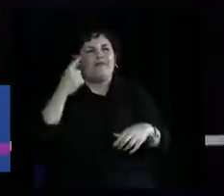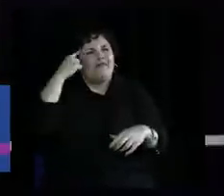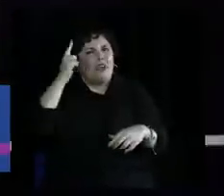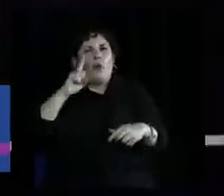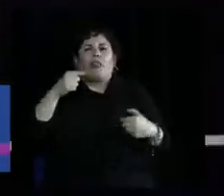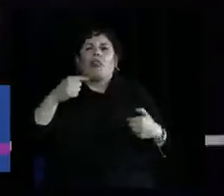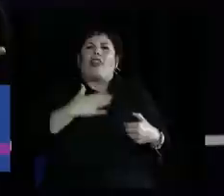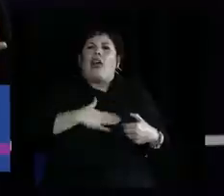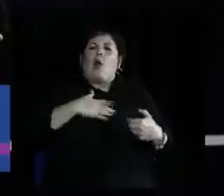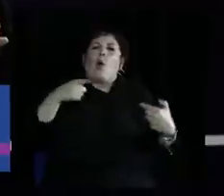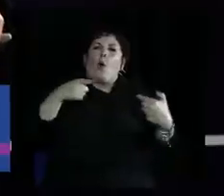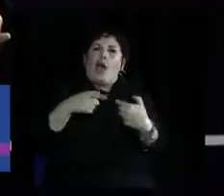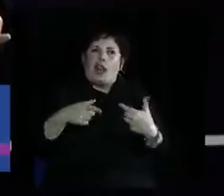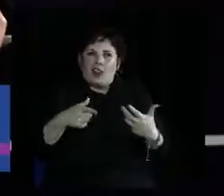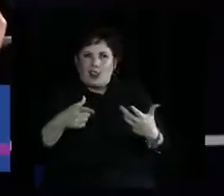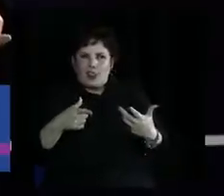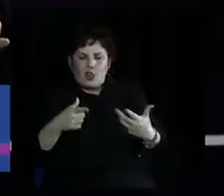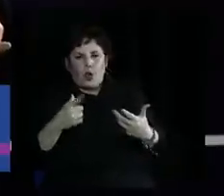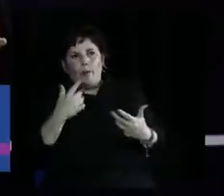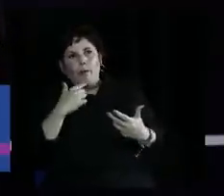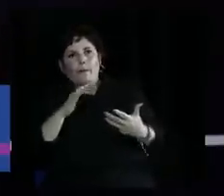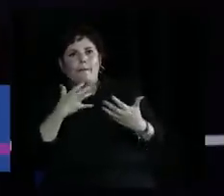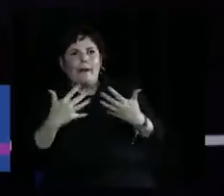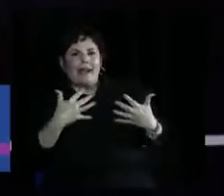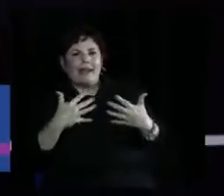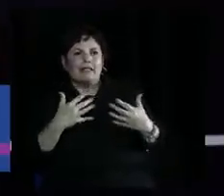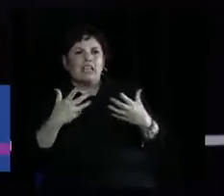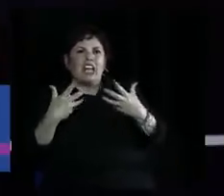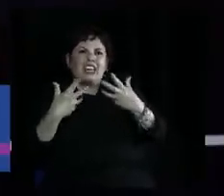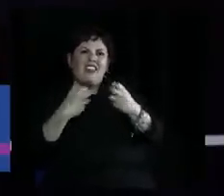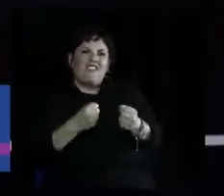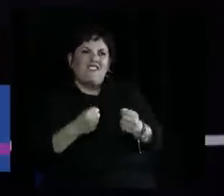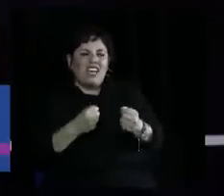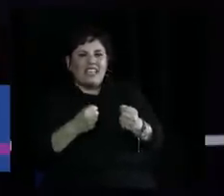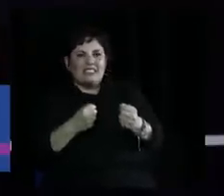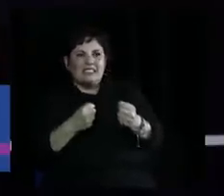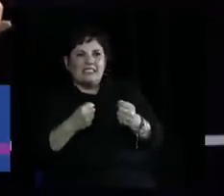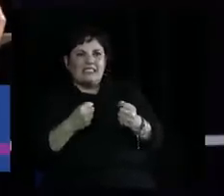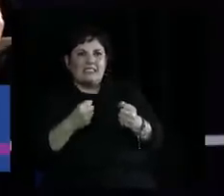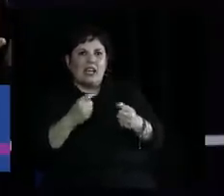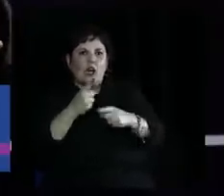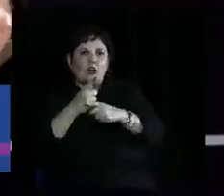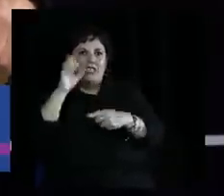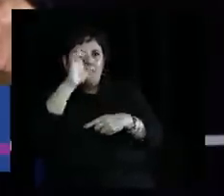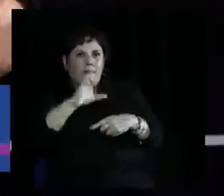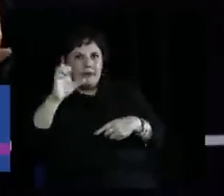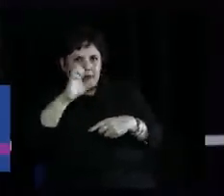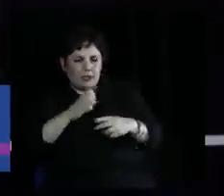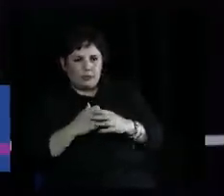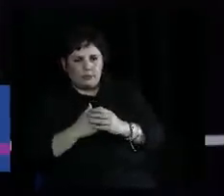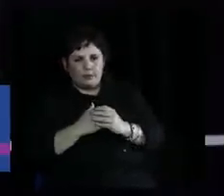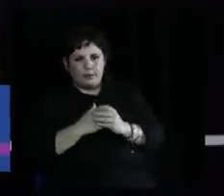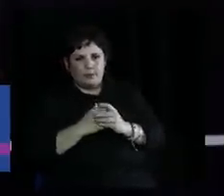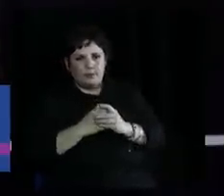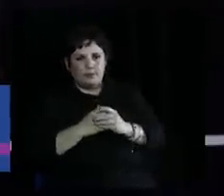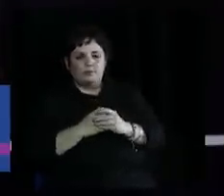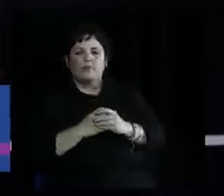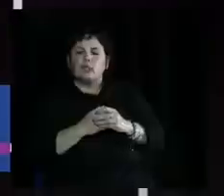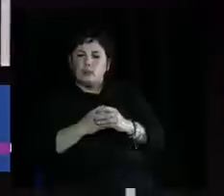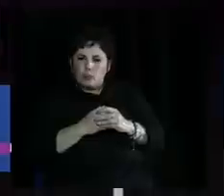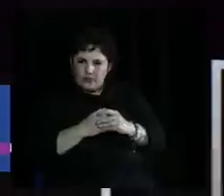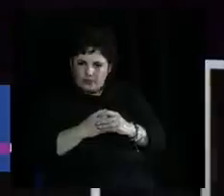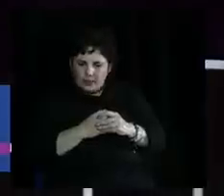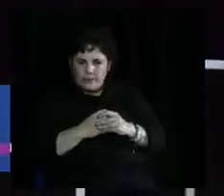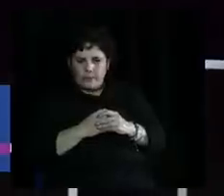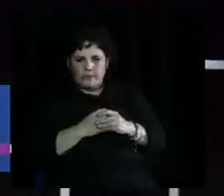o era una suerte de defensa frente a los empresarios de los medios de comunicación. Muy bien,